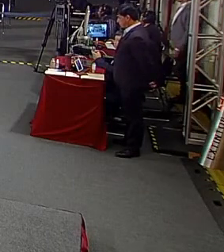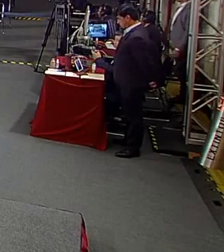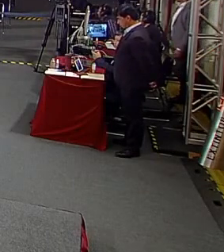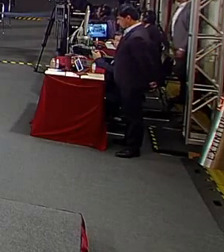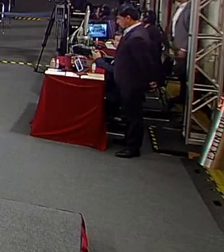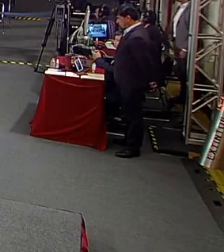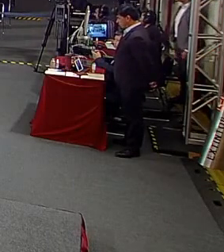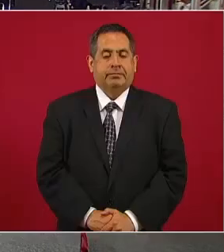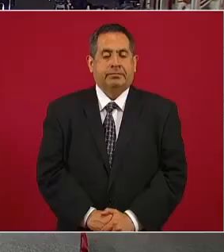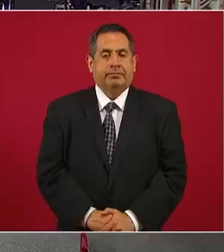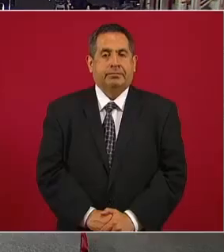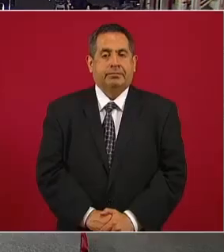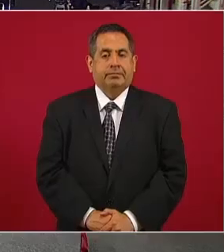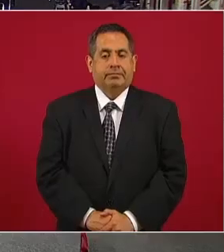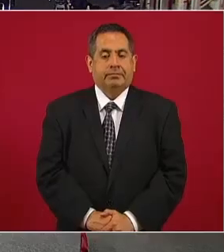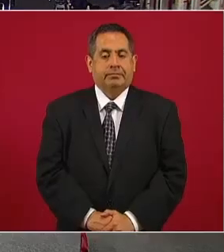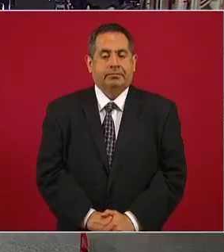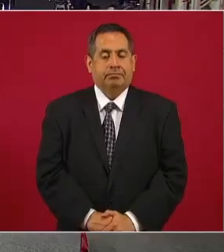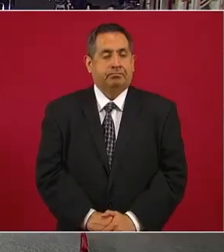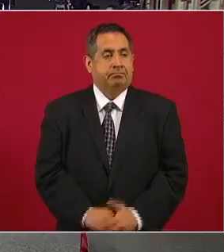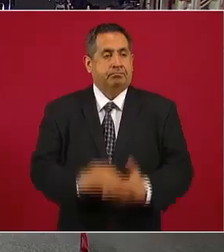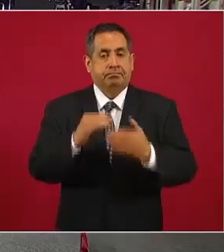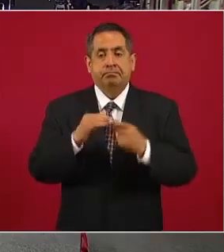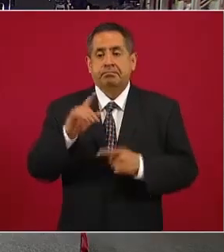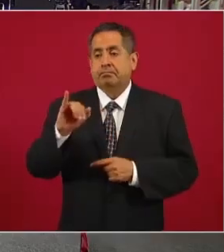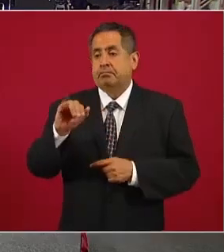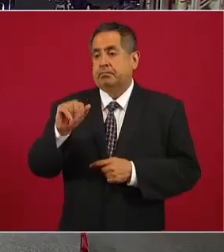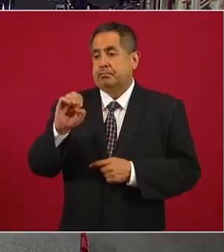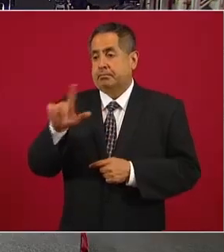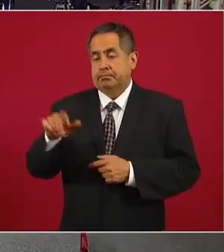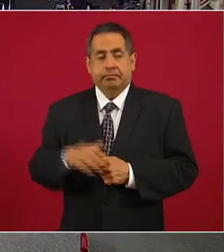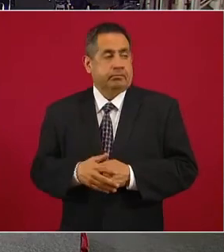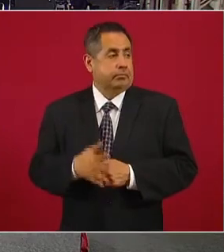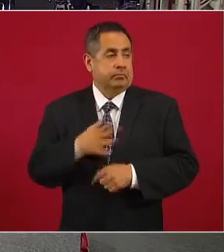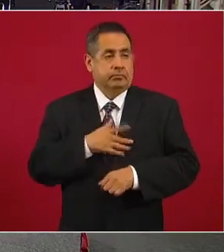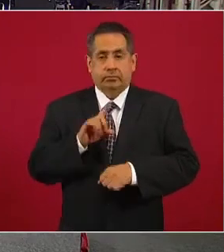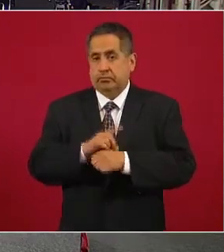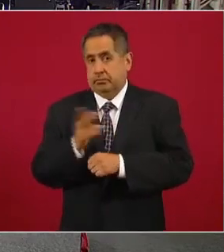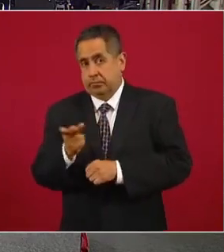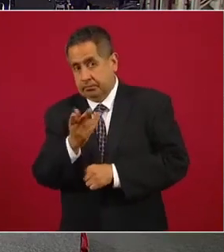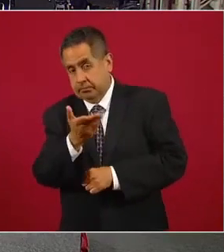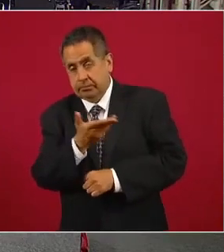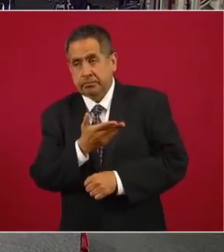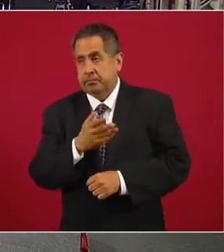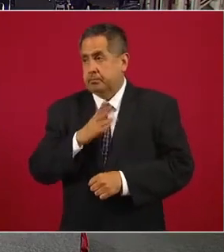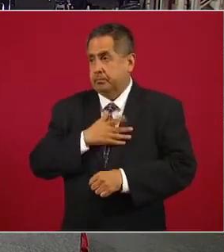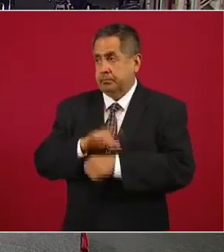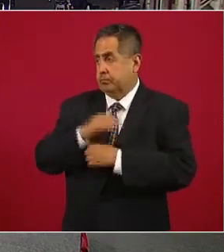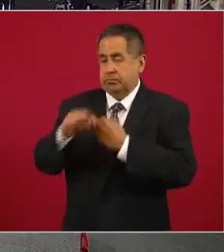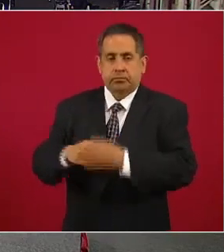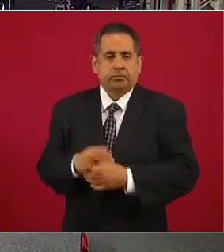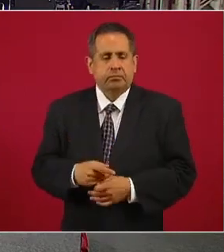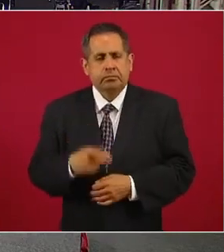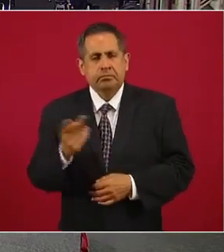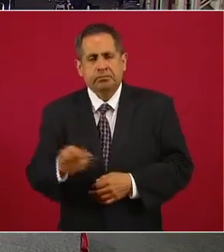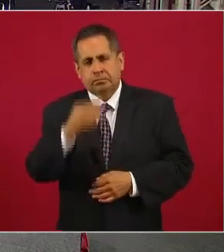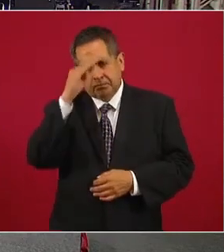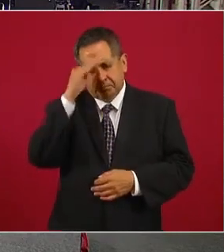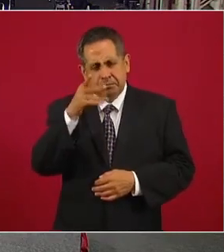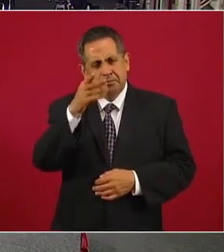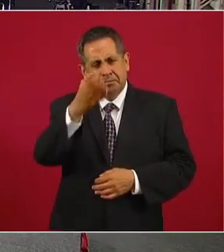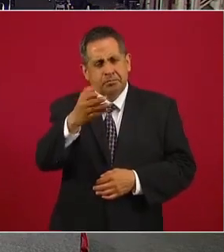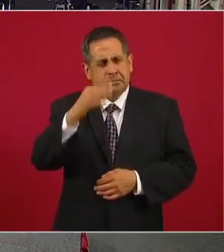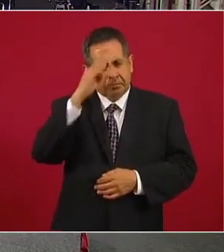Gracias, buenos días, presidente. Gracias, buenos días a todos. ¿Qué le parece esta iniciativa ahora que usted envía esta solicitud al